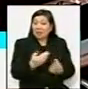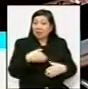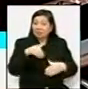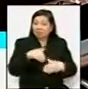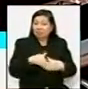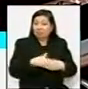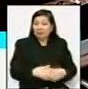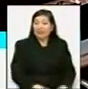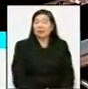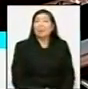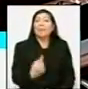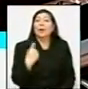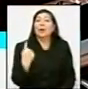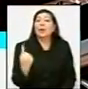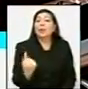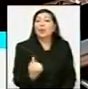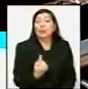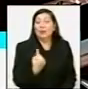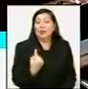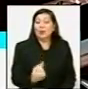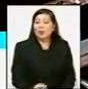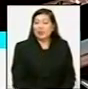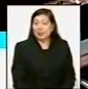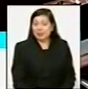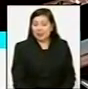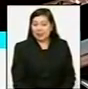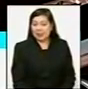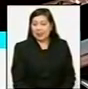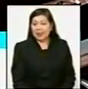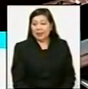electoral. Eso es para todo proceso.